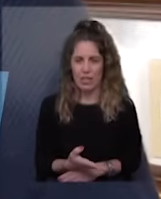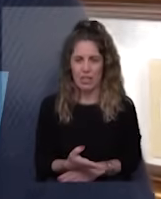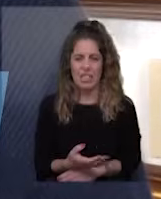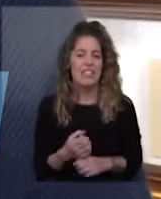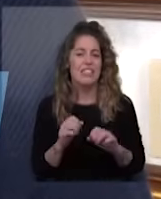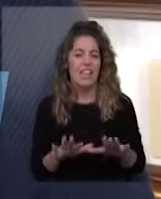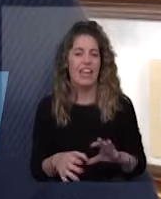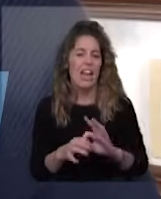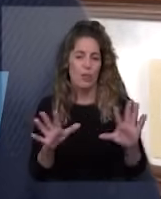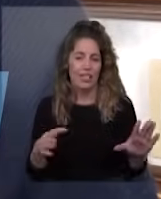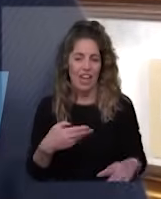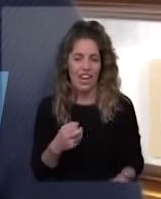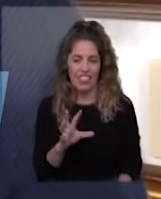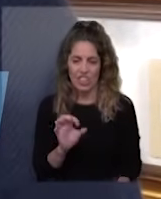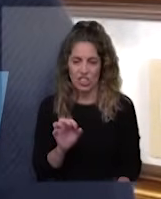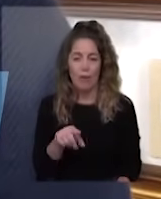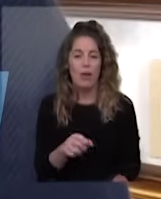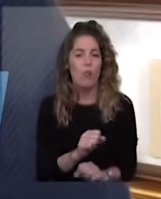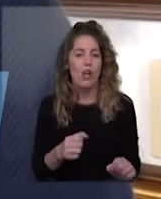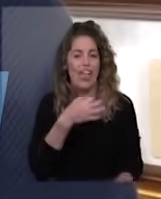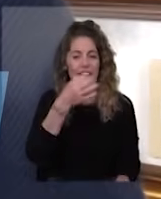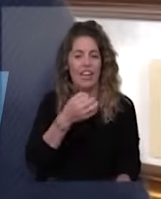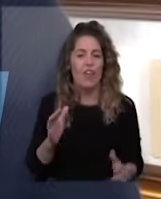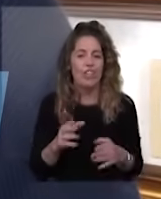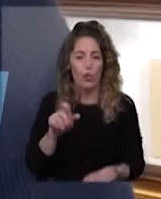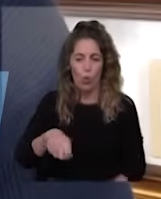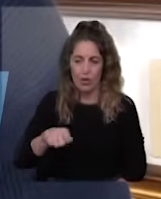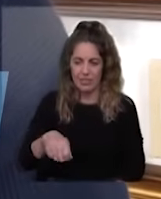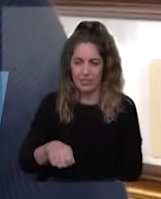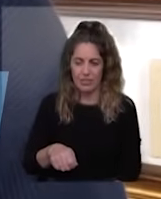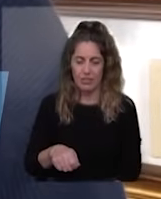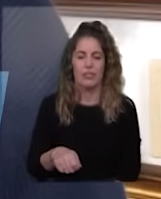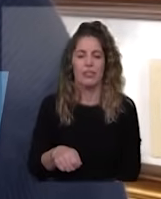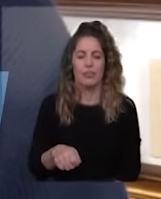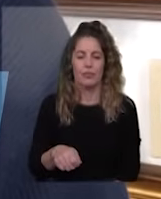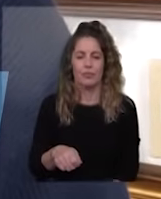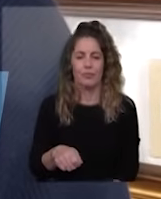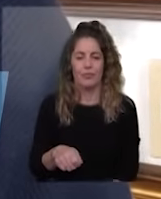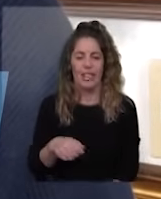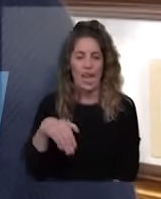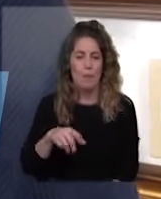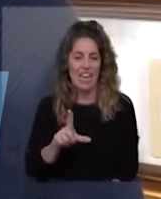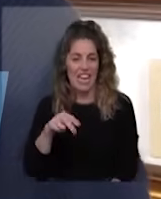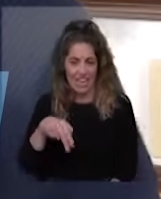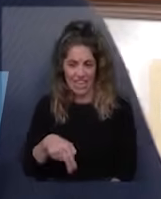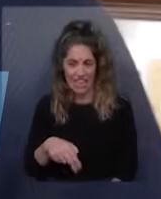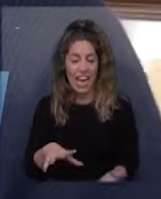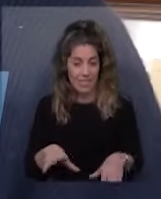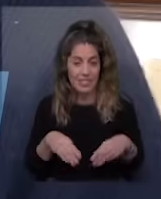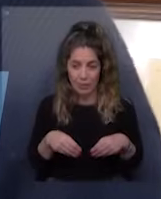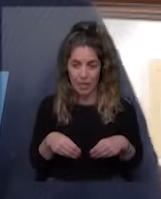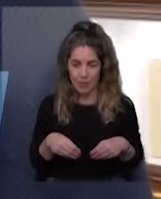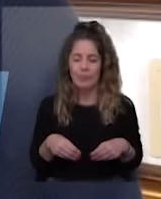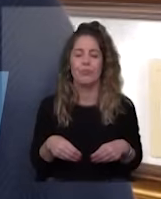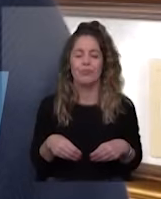deje en libertad bardeo para que él pueda declarar ante un juez y el mln acepta